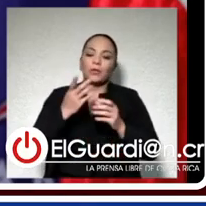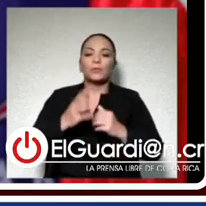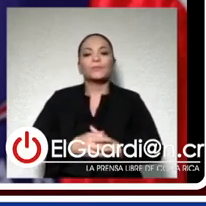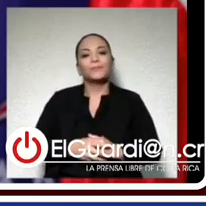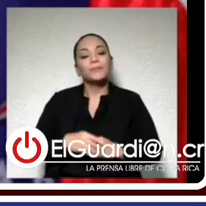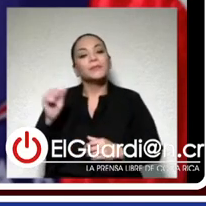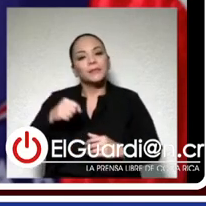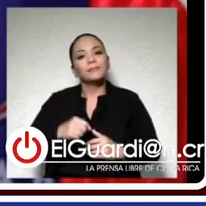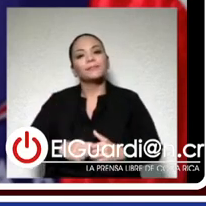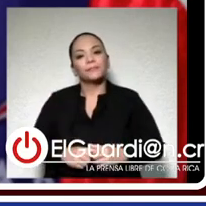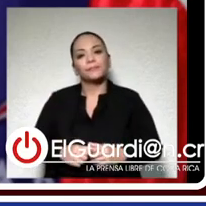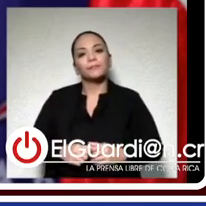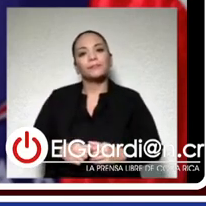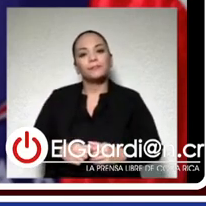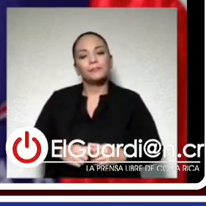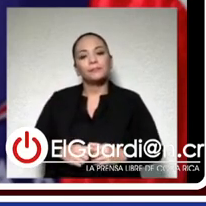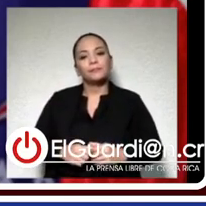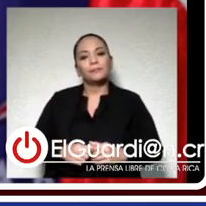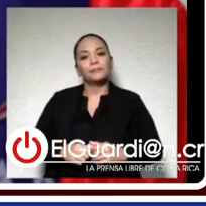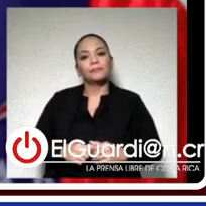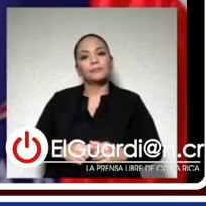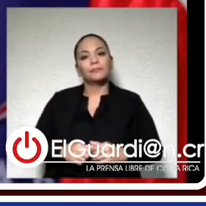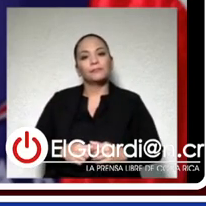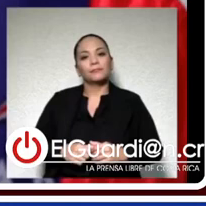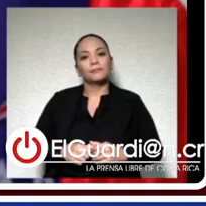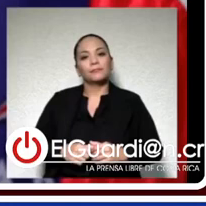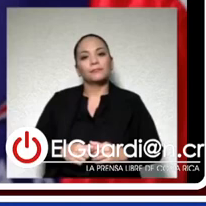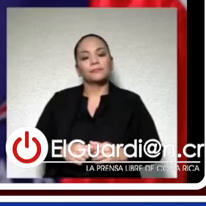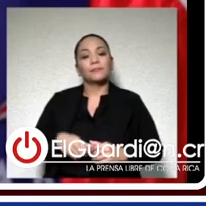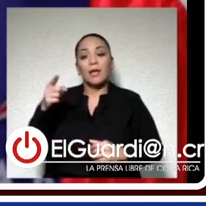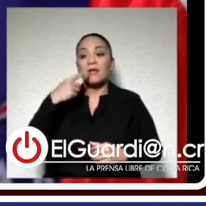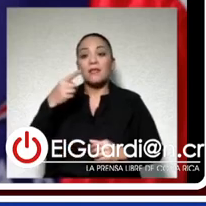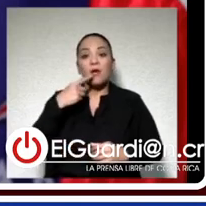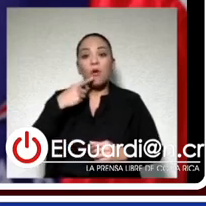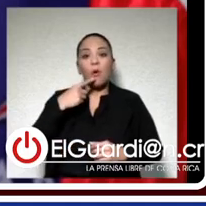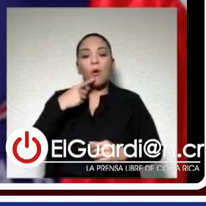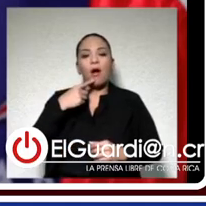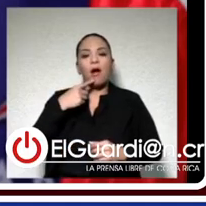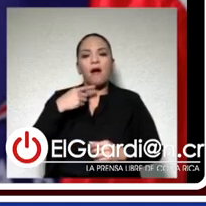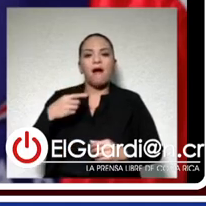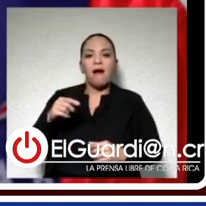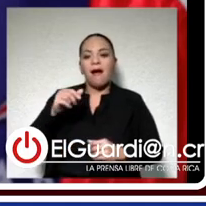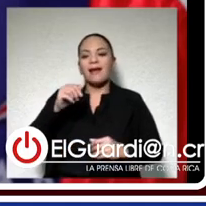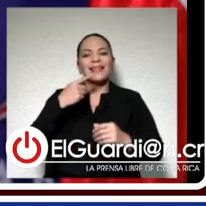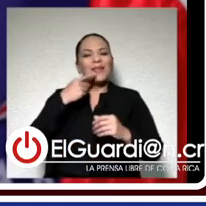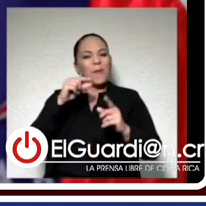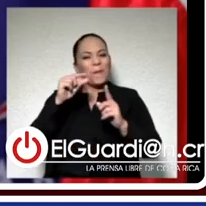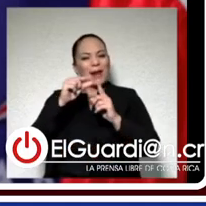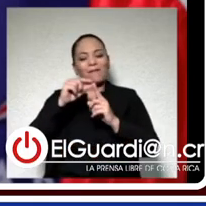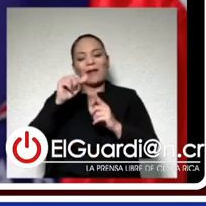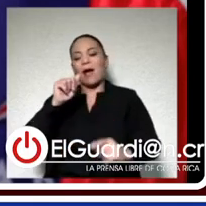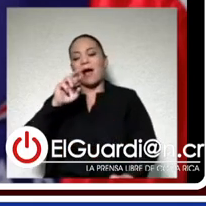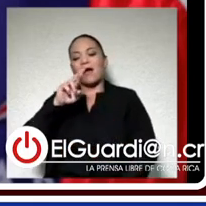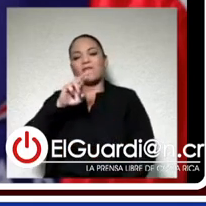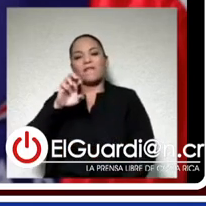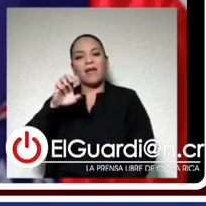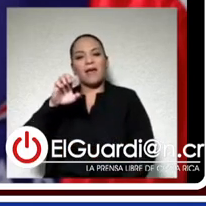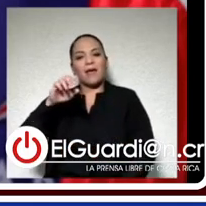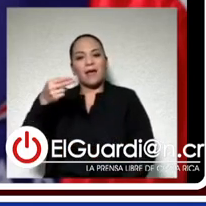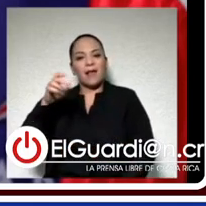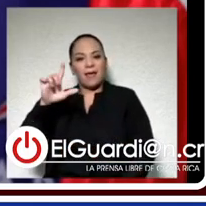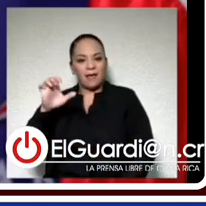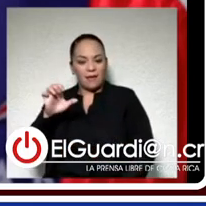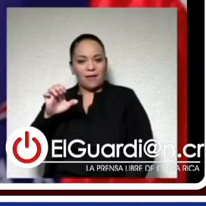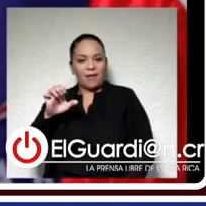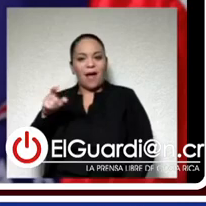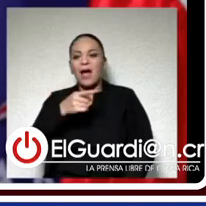¿Sí? Arréle a esos desgraciados, fue lo que dijo. ¿Sí? Eso fue lo que hizo. Cuando uno lo están pateando